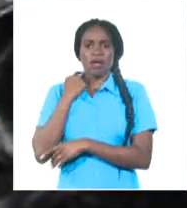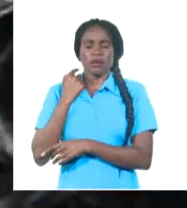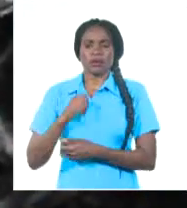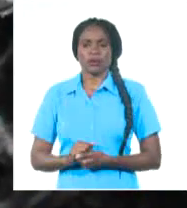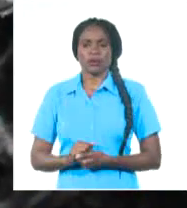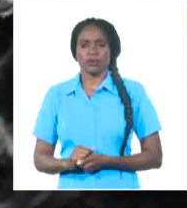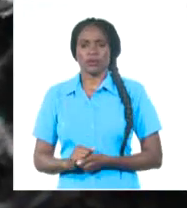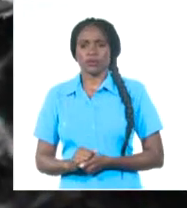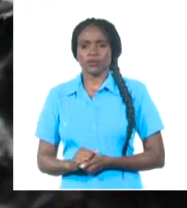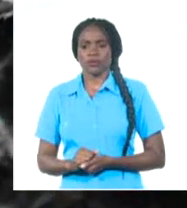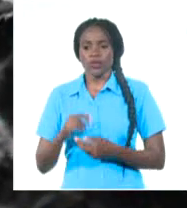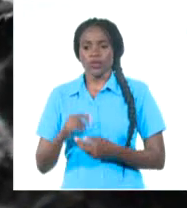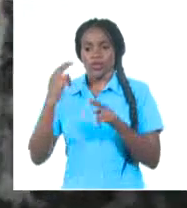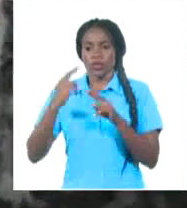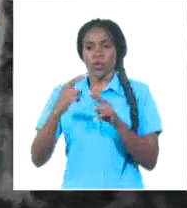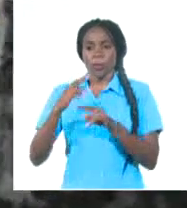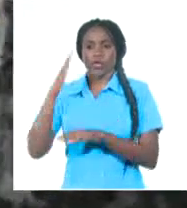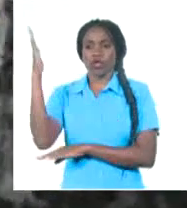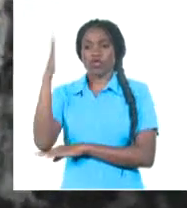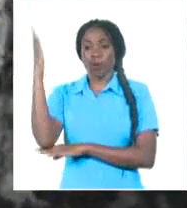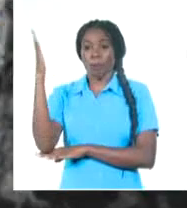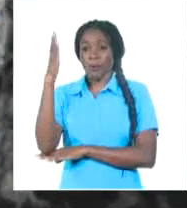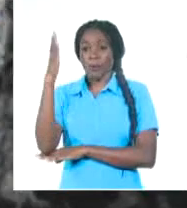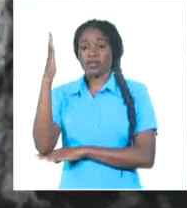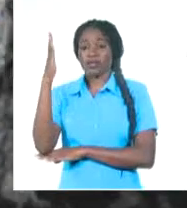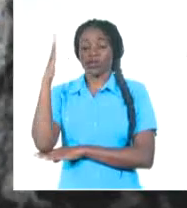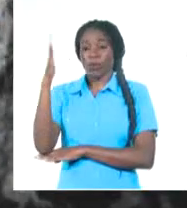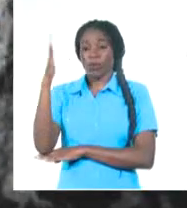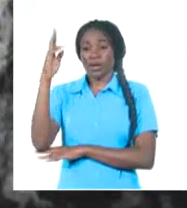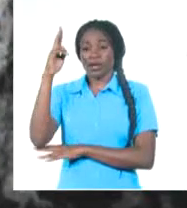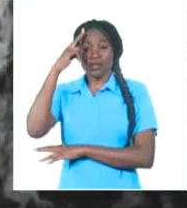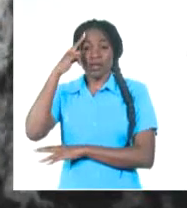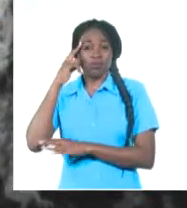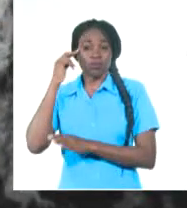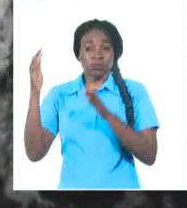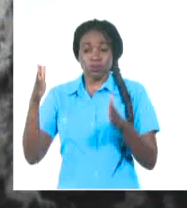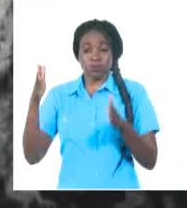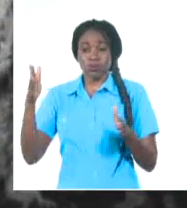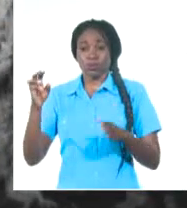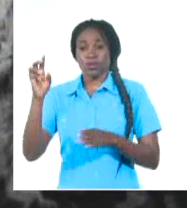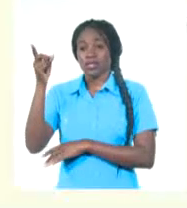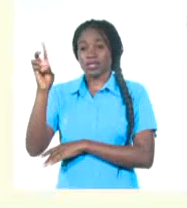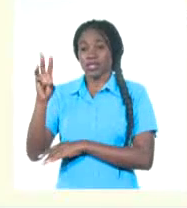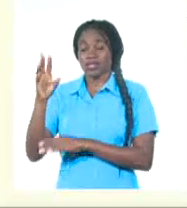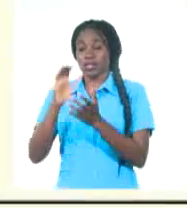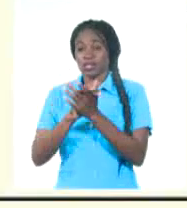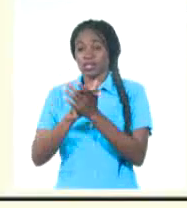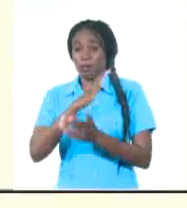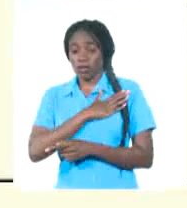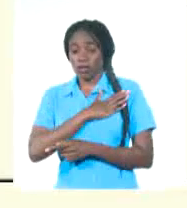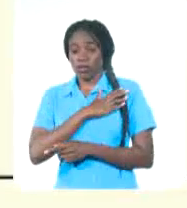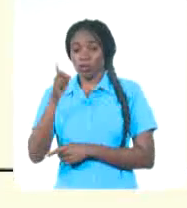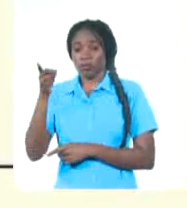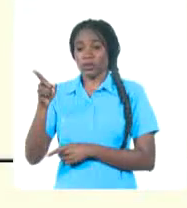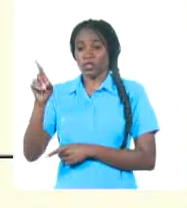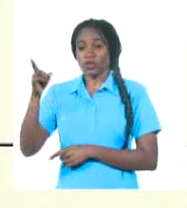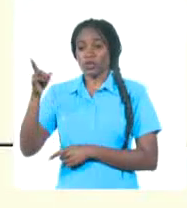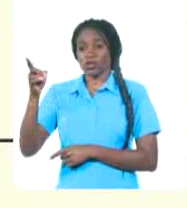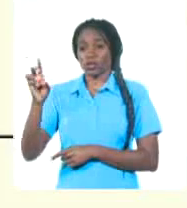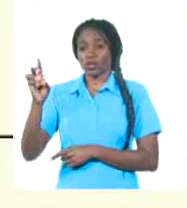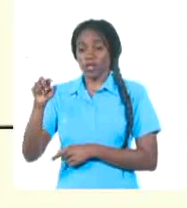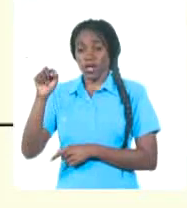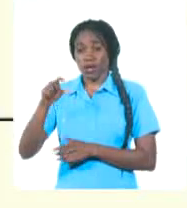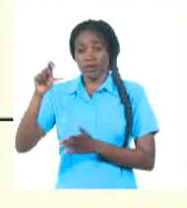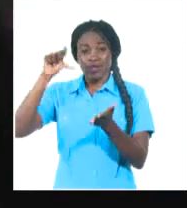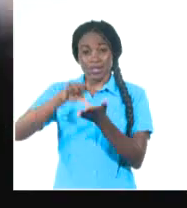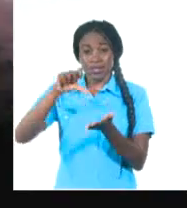se ganó el nombre de tormenta del siglo, ese complejo fenómeno que el 13 de marzo de 1993 impactó el centro y occidente